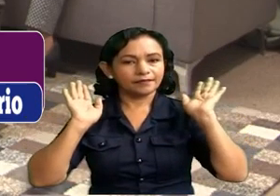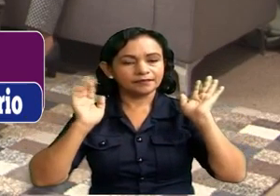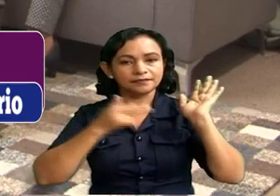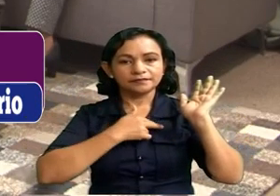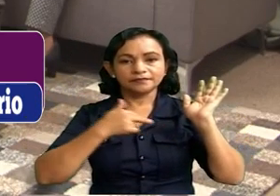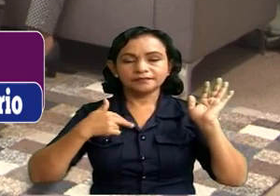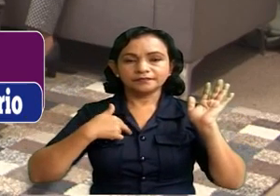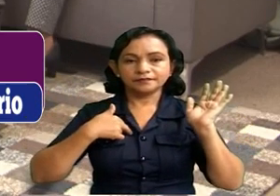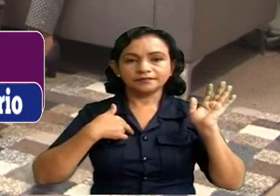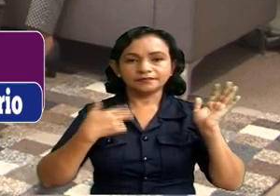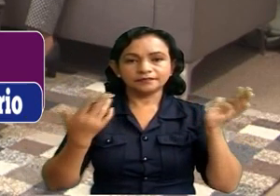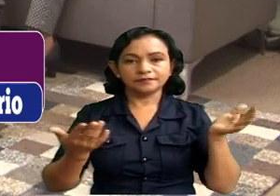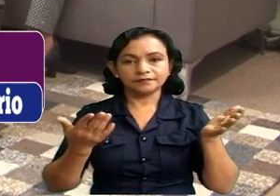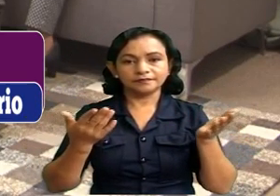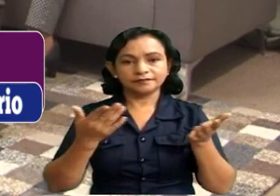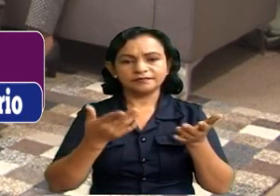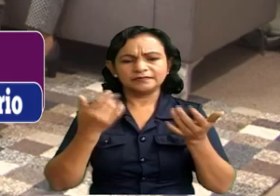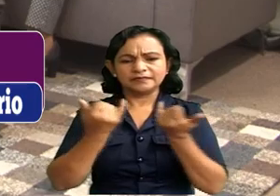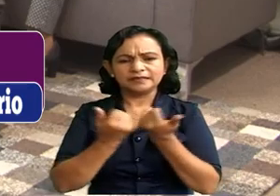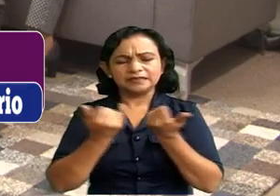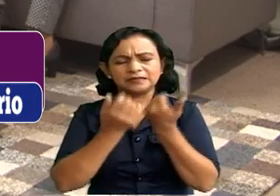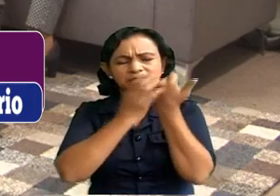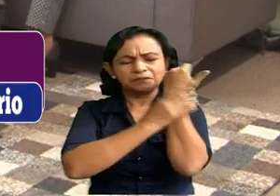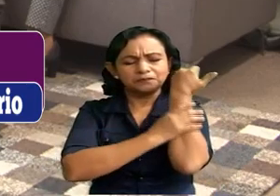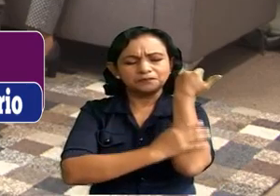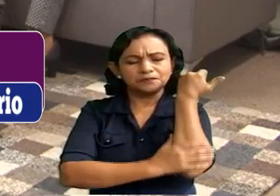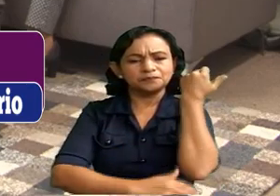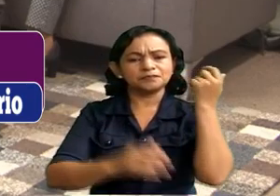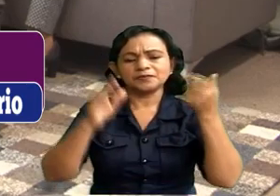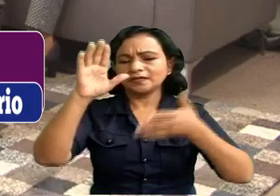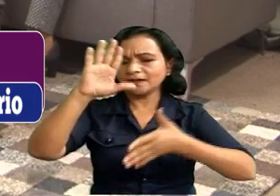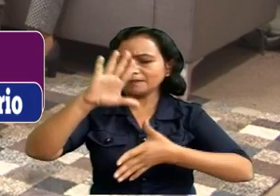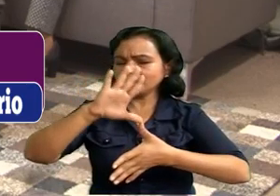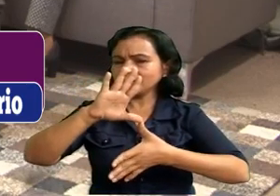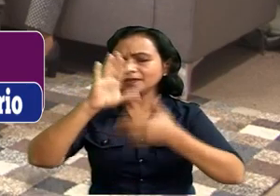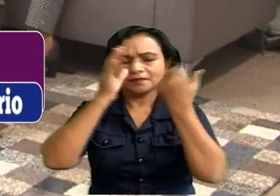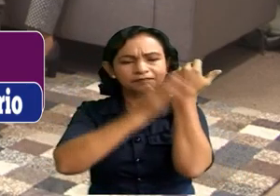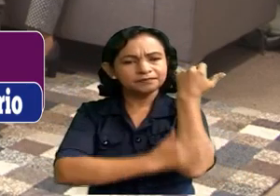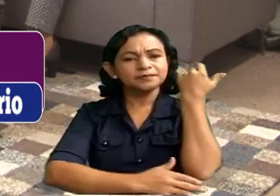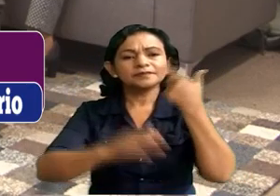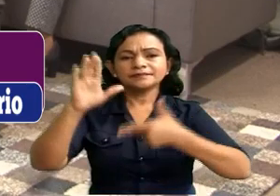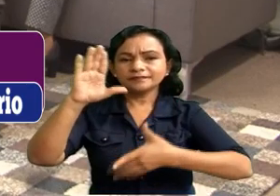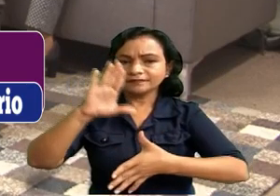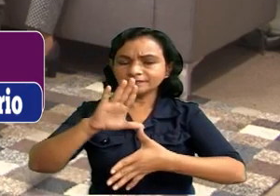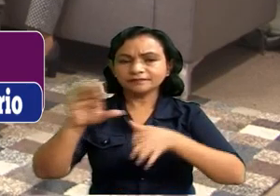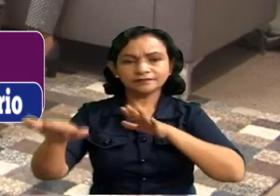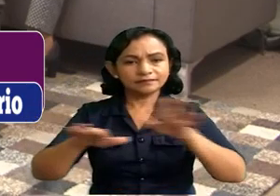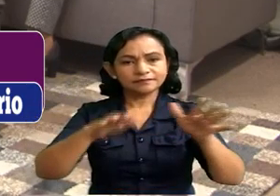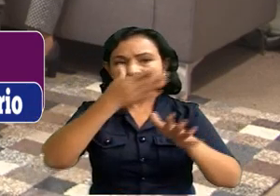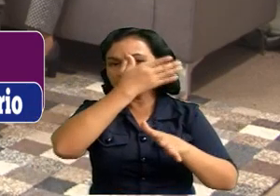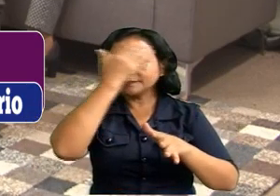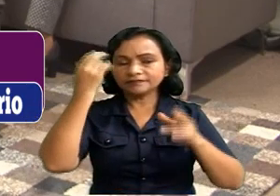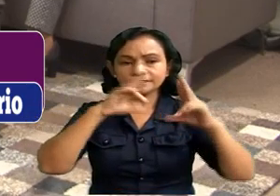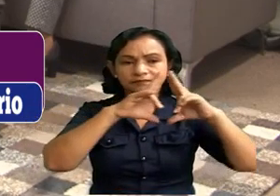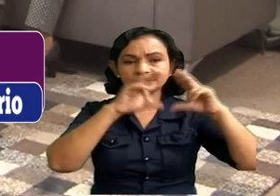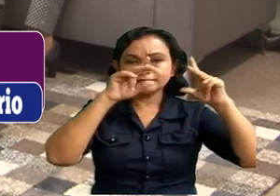único que nos han traído es plagar de miseria al continente. Y eso no lo podemos olvidar los